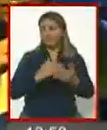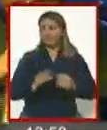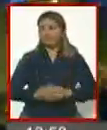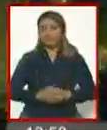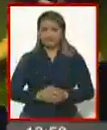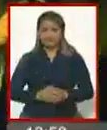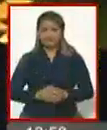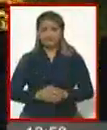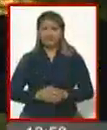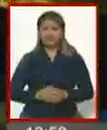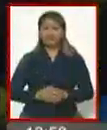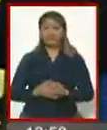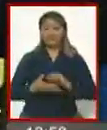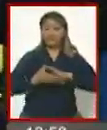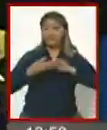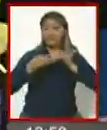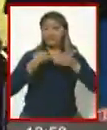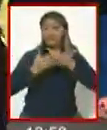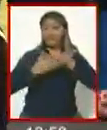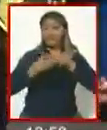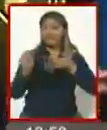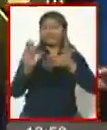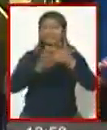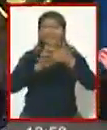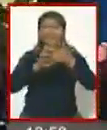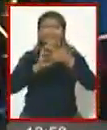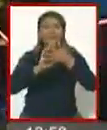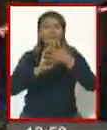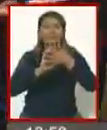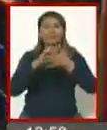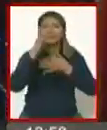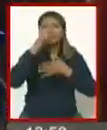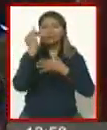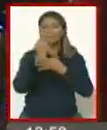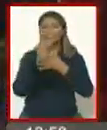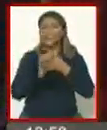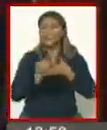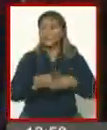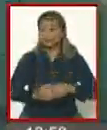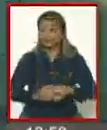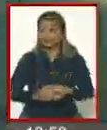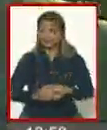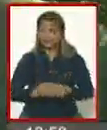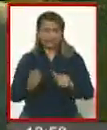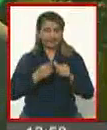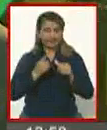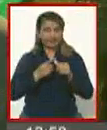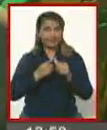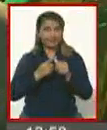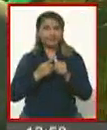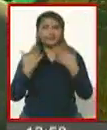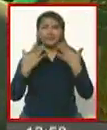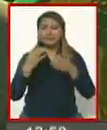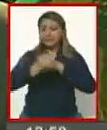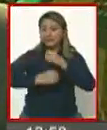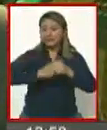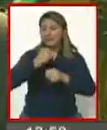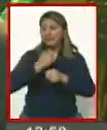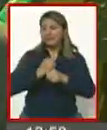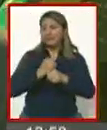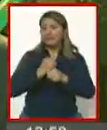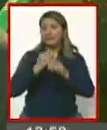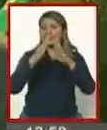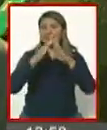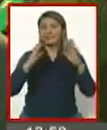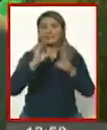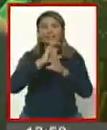caso, fueron interpretaciones de películas y series animadas. Bueno, primera vez que estamos en este año en la Casa